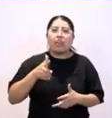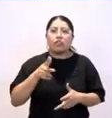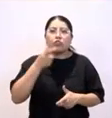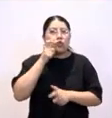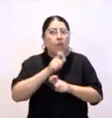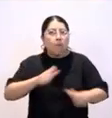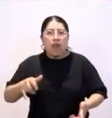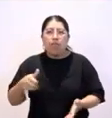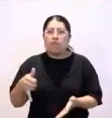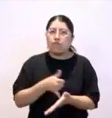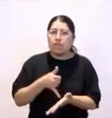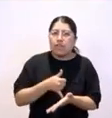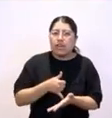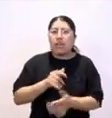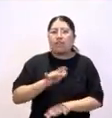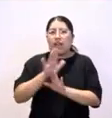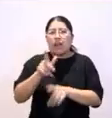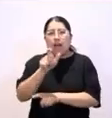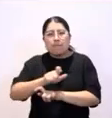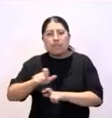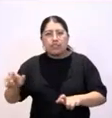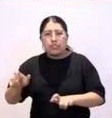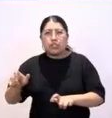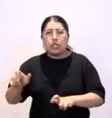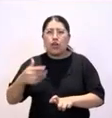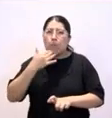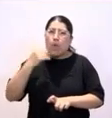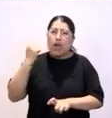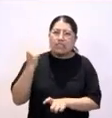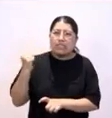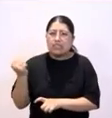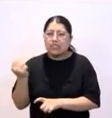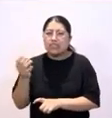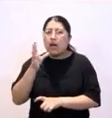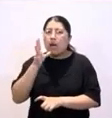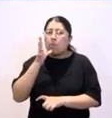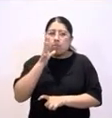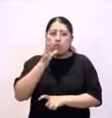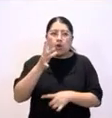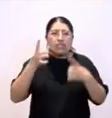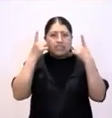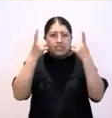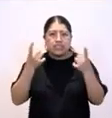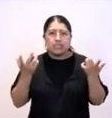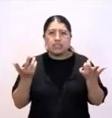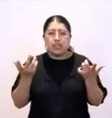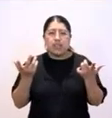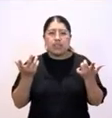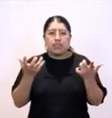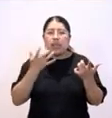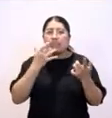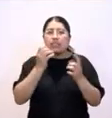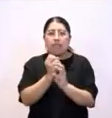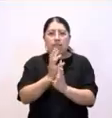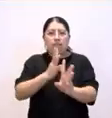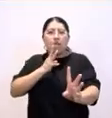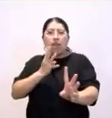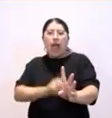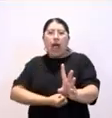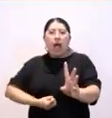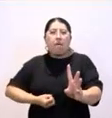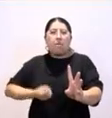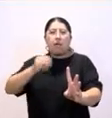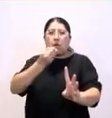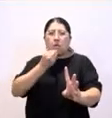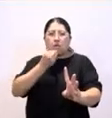se condena a la población a ser asesinada cuando tiene que optar entre ir a las colas del hambre a buscar comida